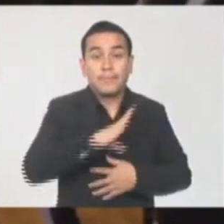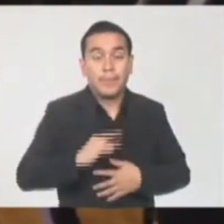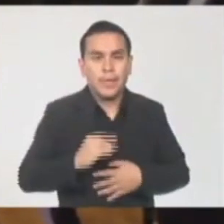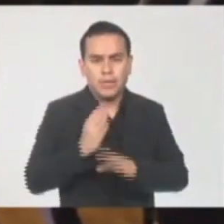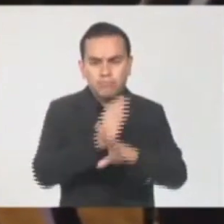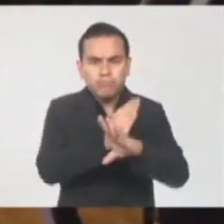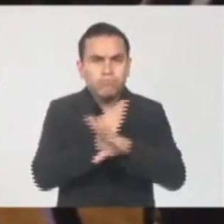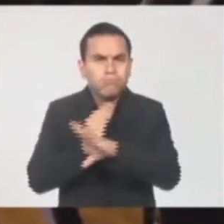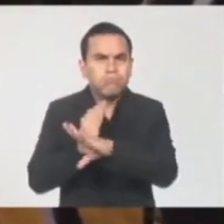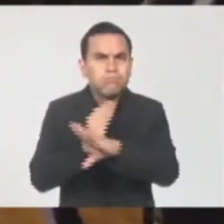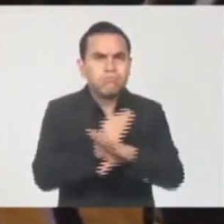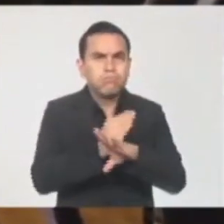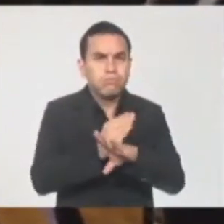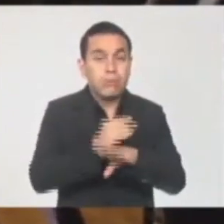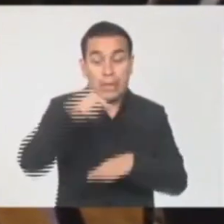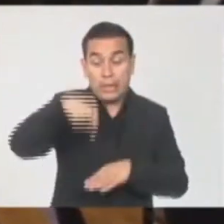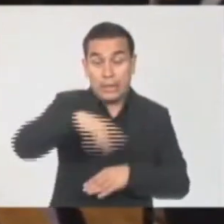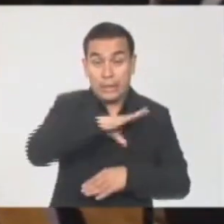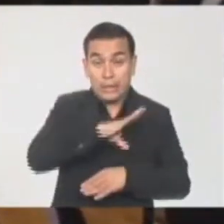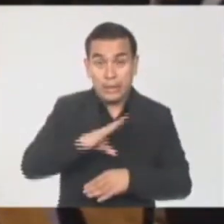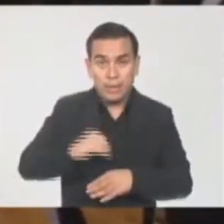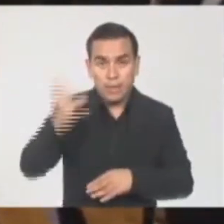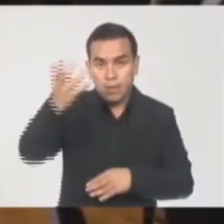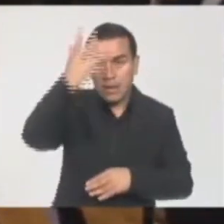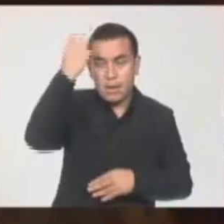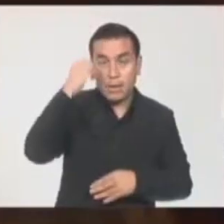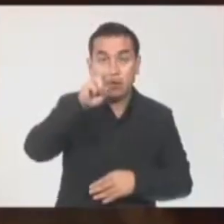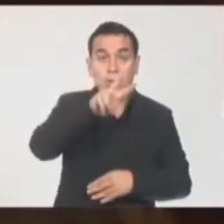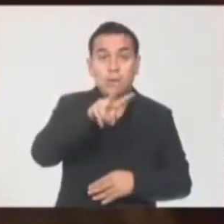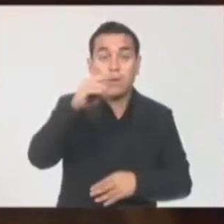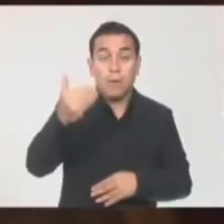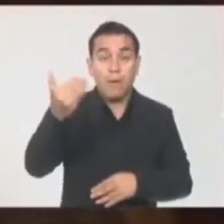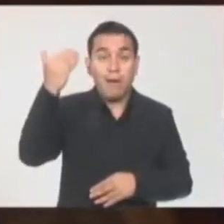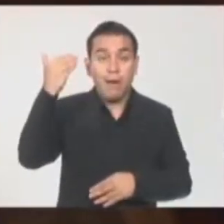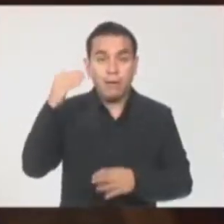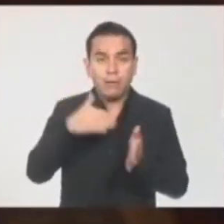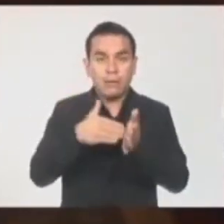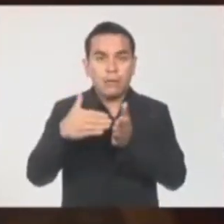defensa total que nuestro país ha conquistado en estos 2 años.